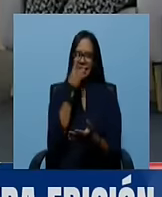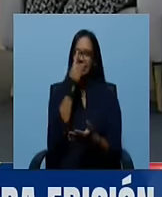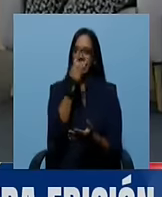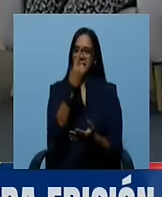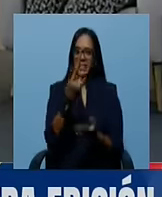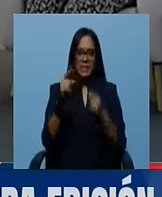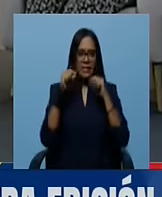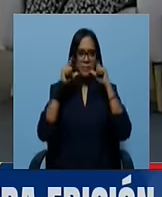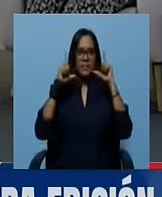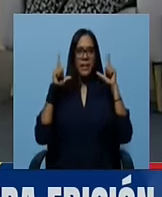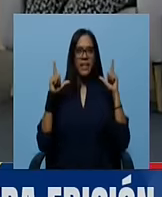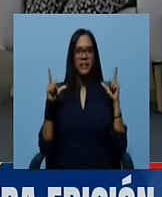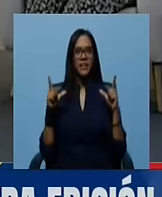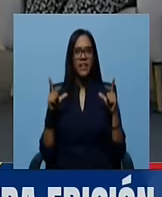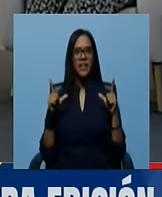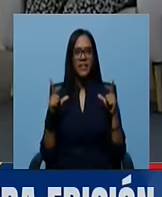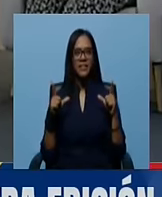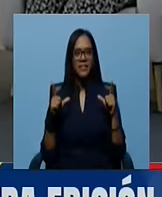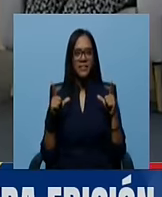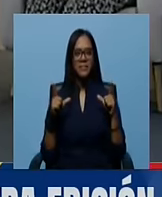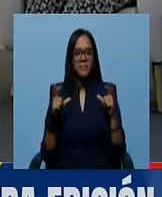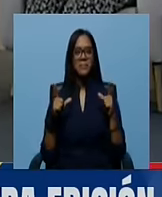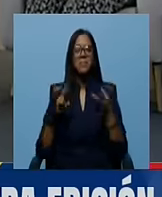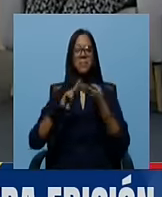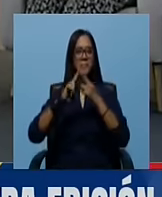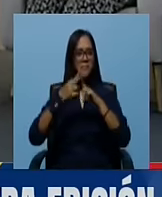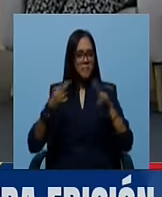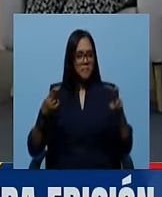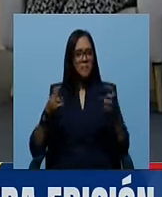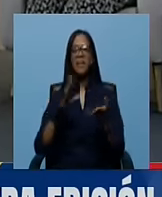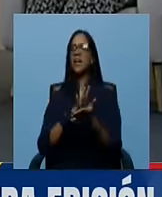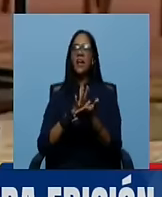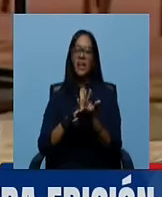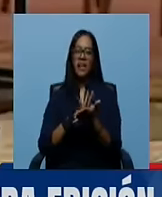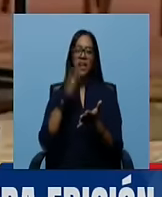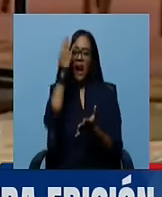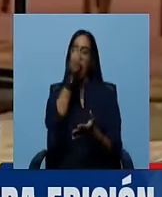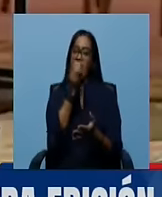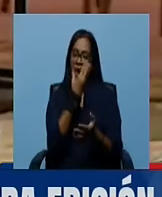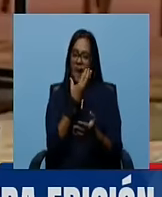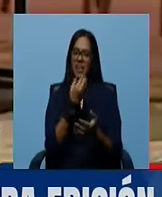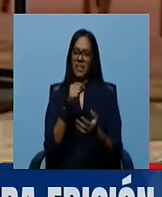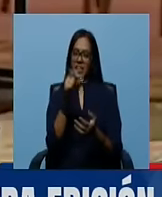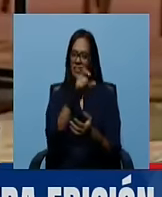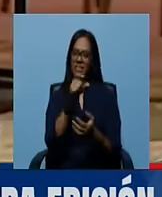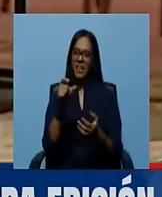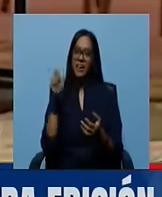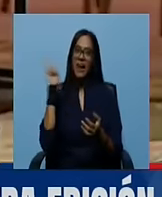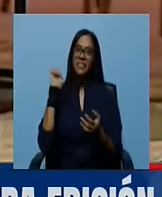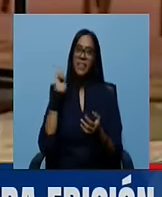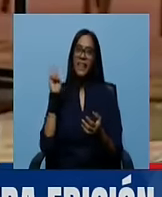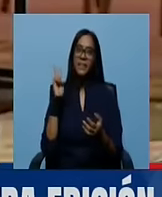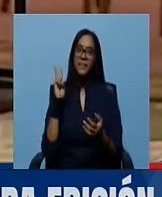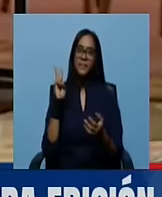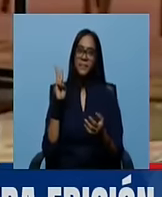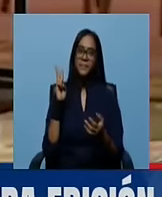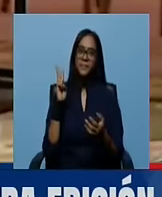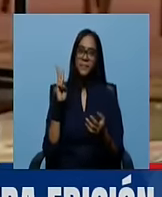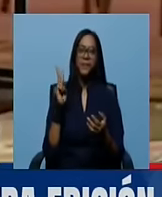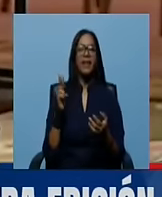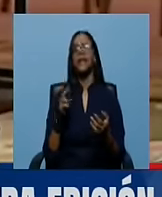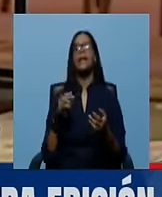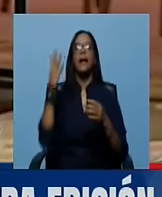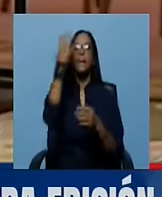impresionados de la paz, la tranquilidad, la belleza del ser humano venezolano y